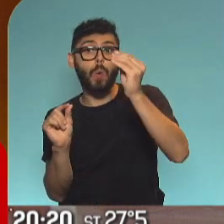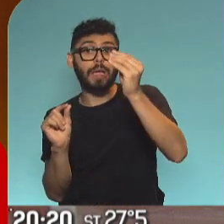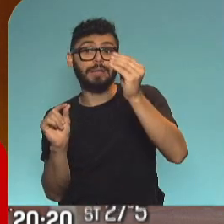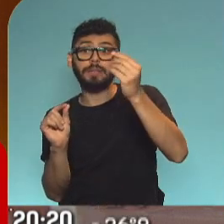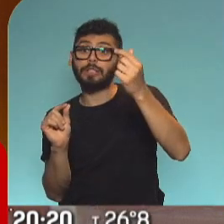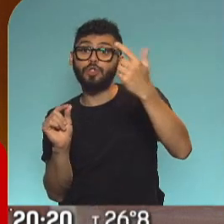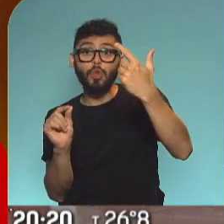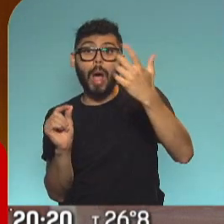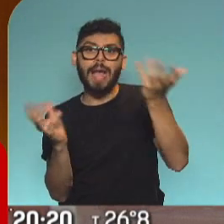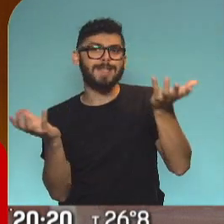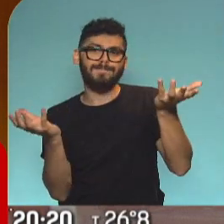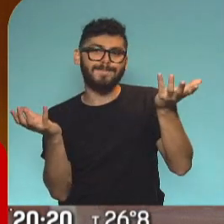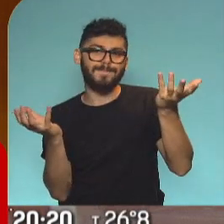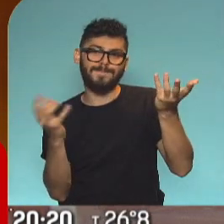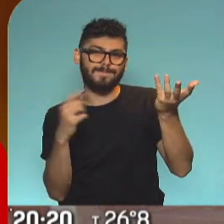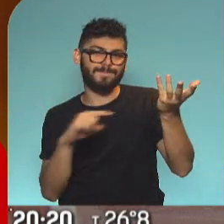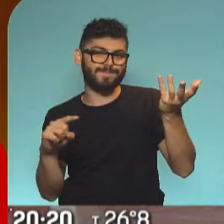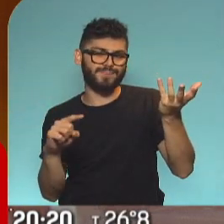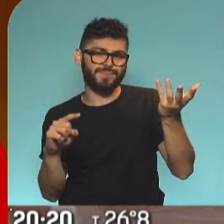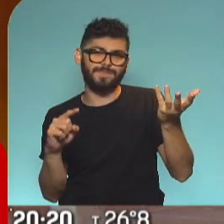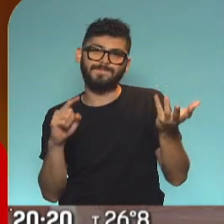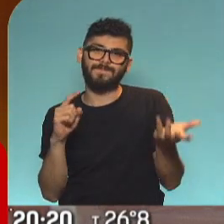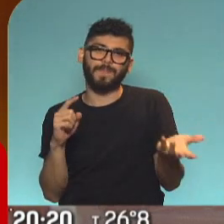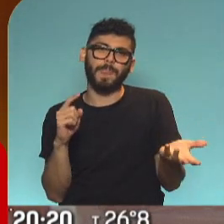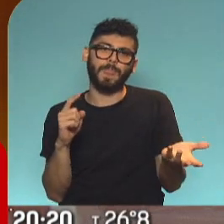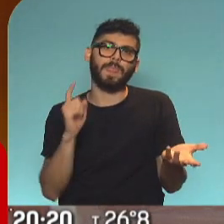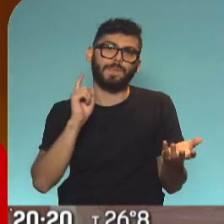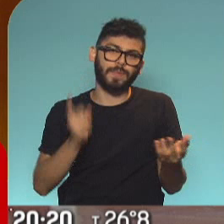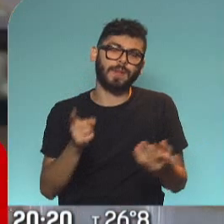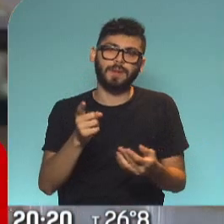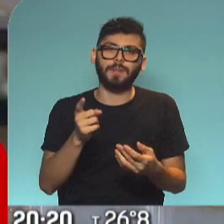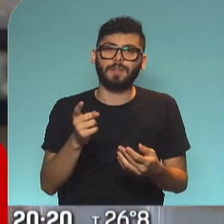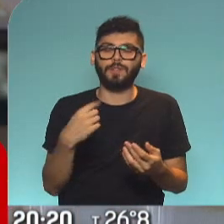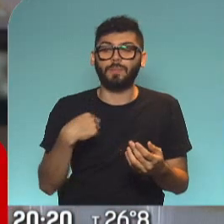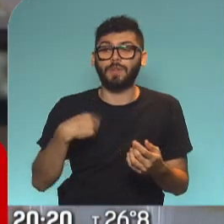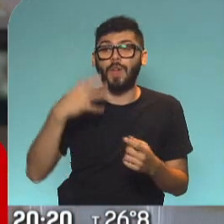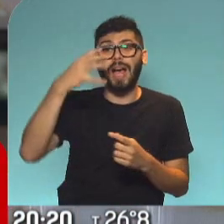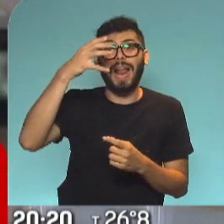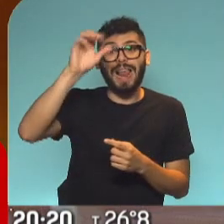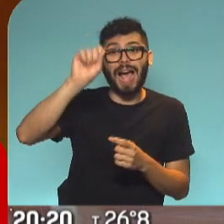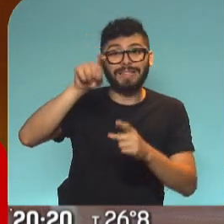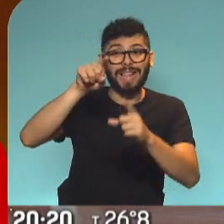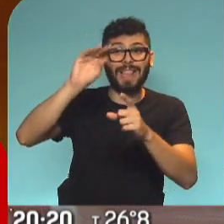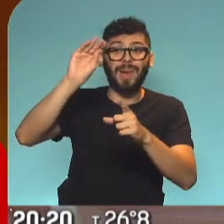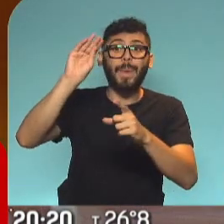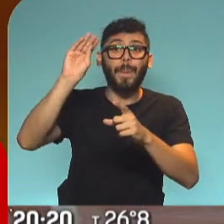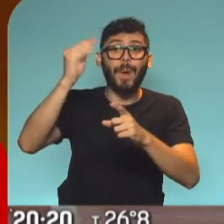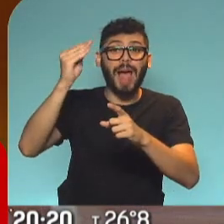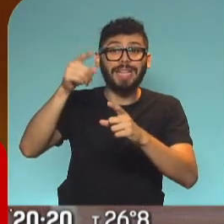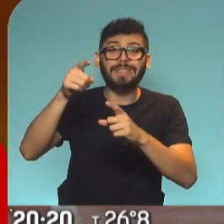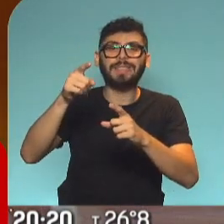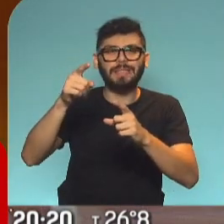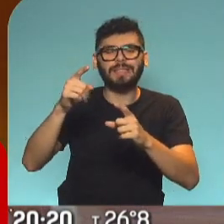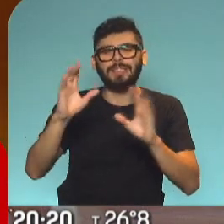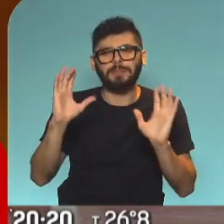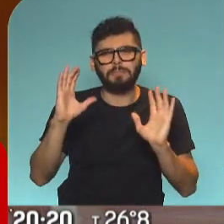creo que Itamaraty, que es la Cancillería brasileña, tiene